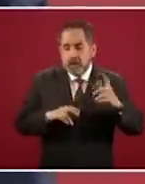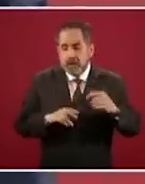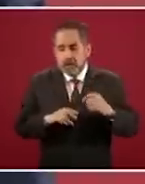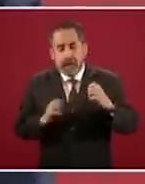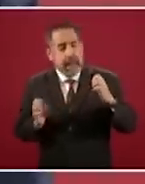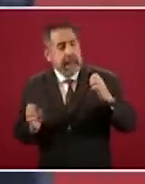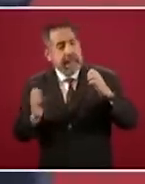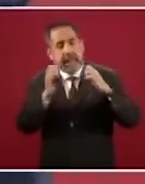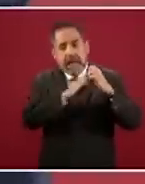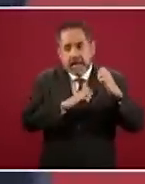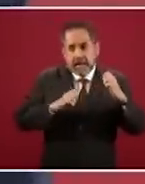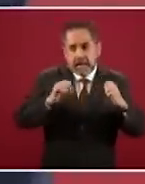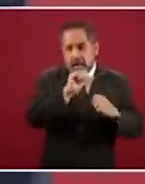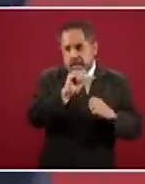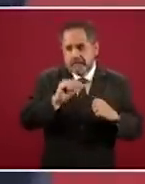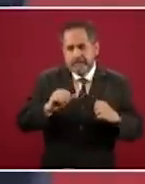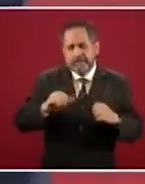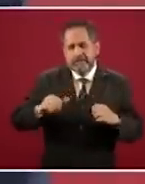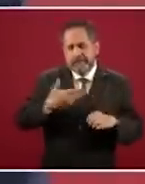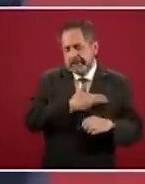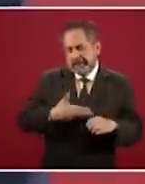engañan al presidente.